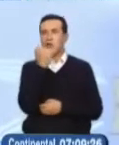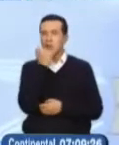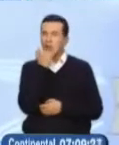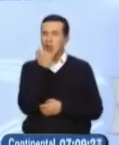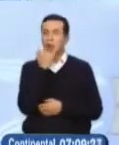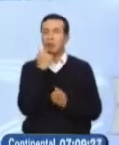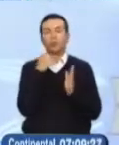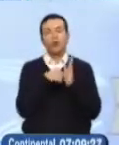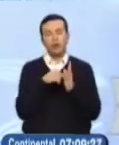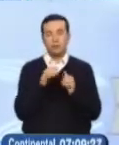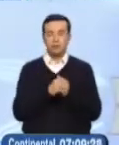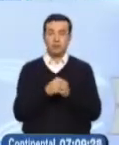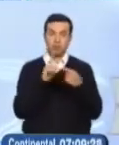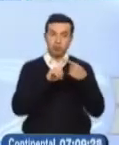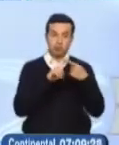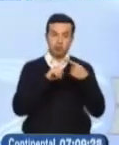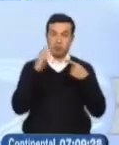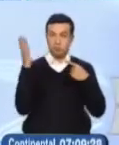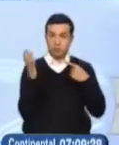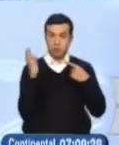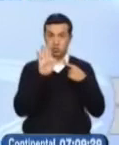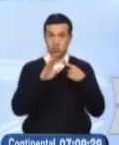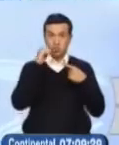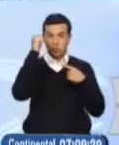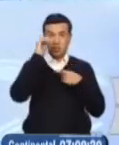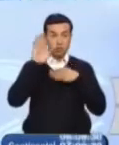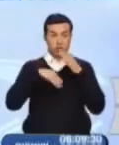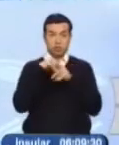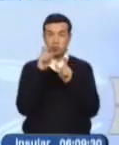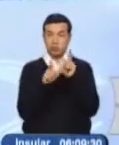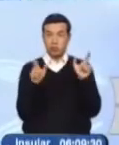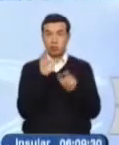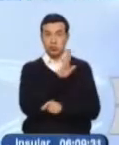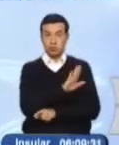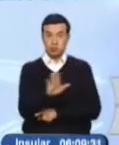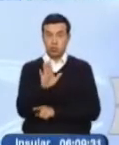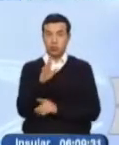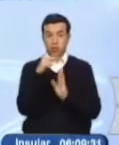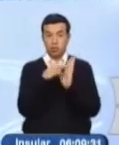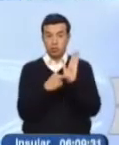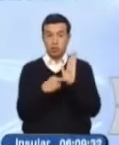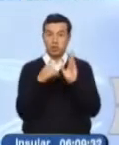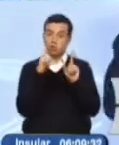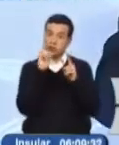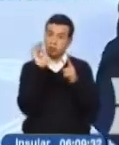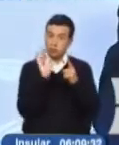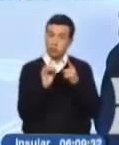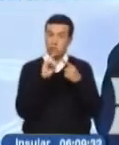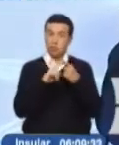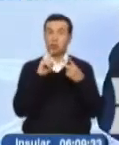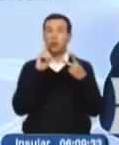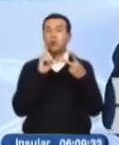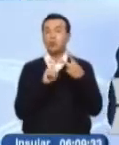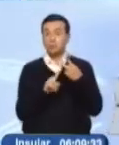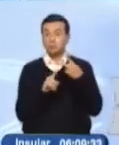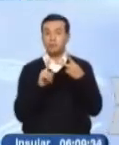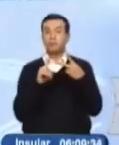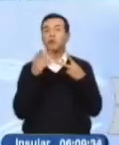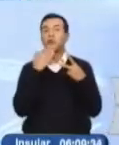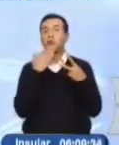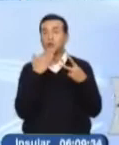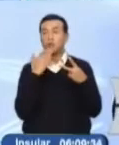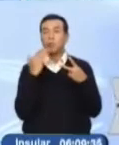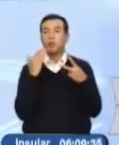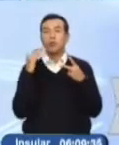tema es la pensión a la que tienen derecho todas las personas que cumplan los requisitos para jubilarse y otro tema es la